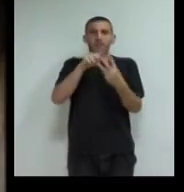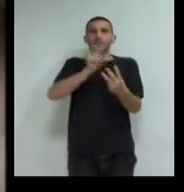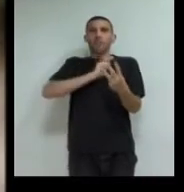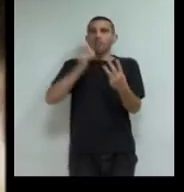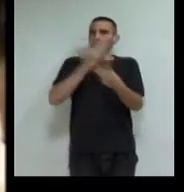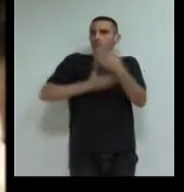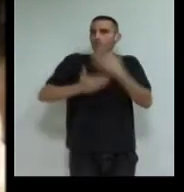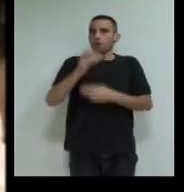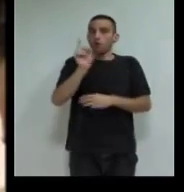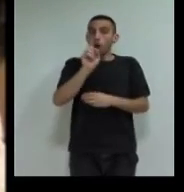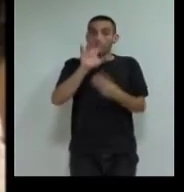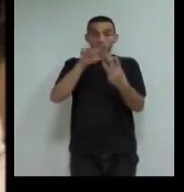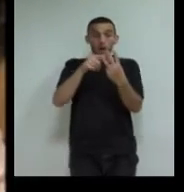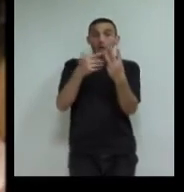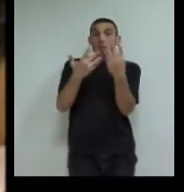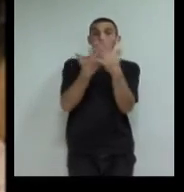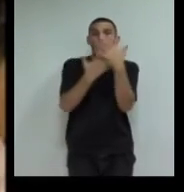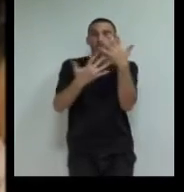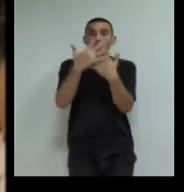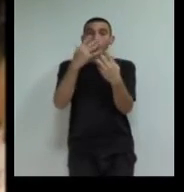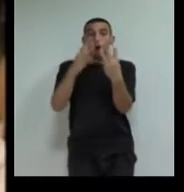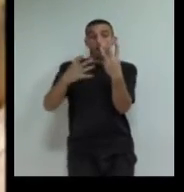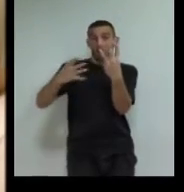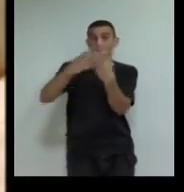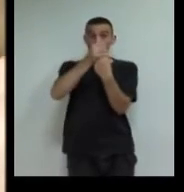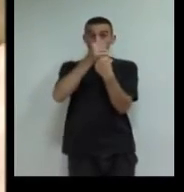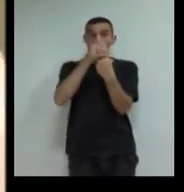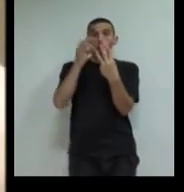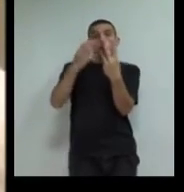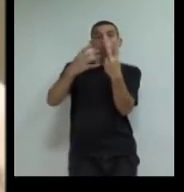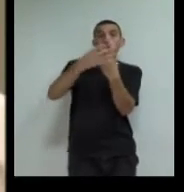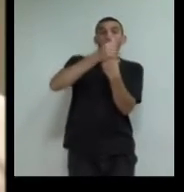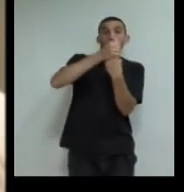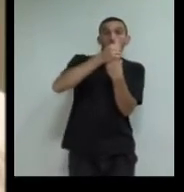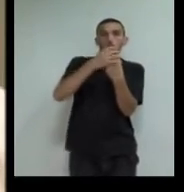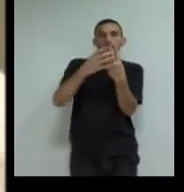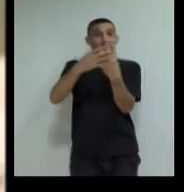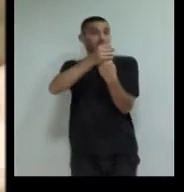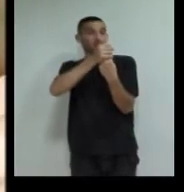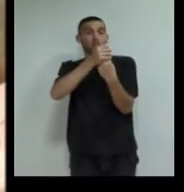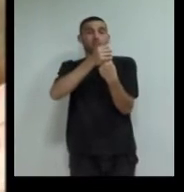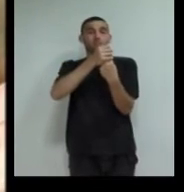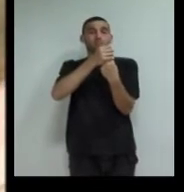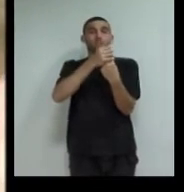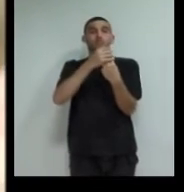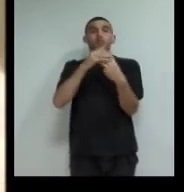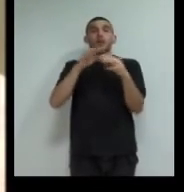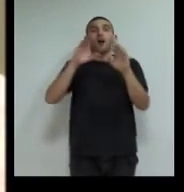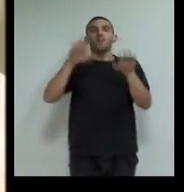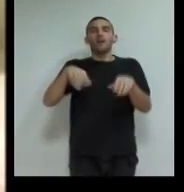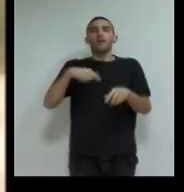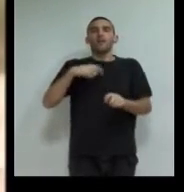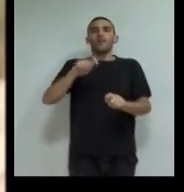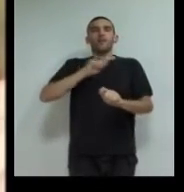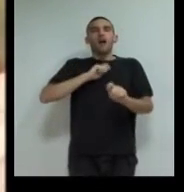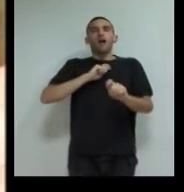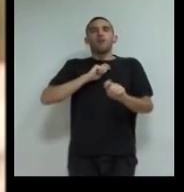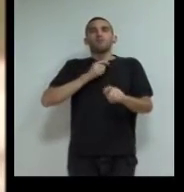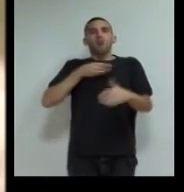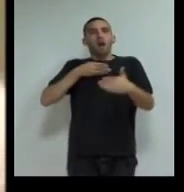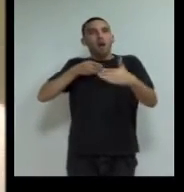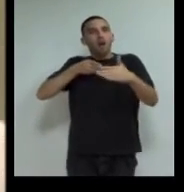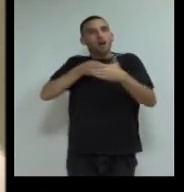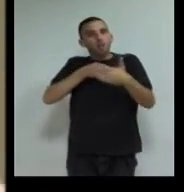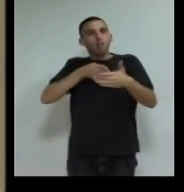sí es verdad que mezcladas, o con una sola de ellas, o las dos, o las tres, impiden el acceso